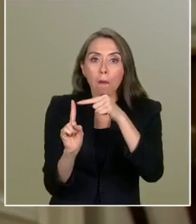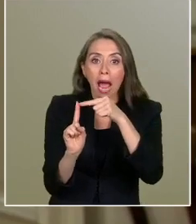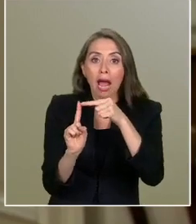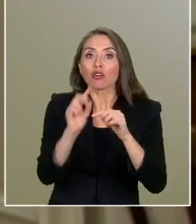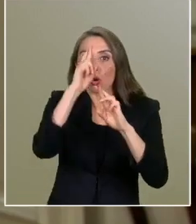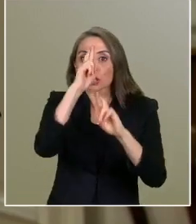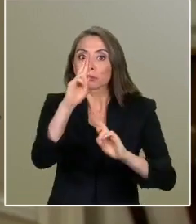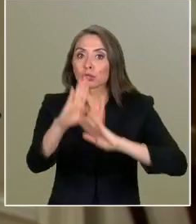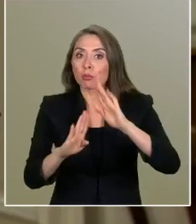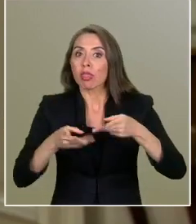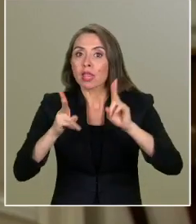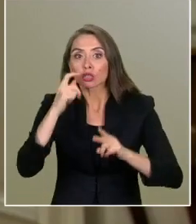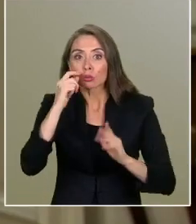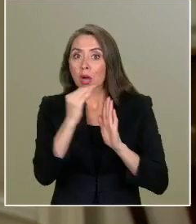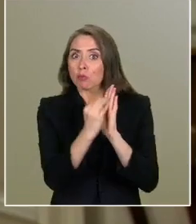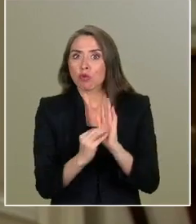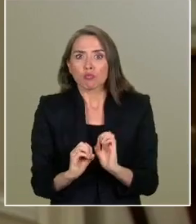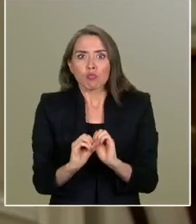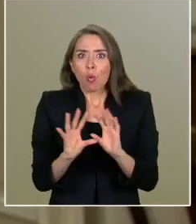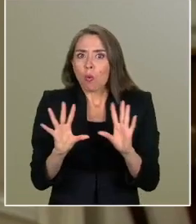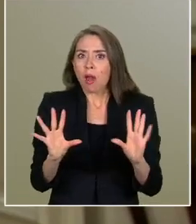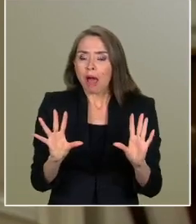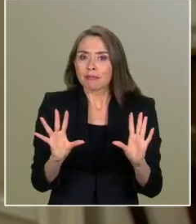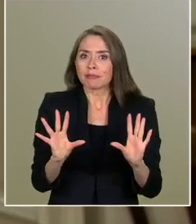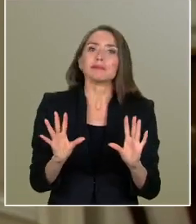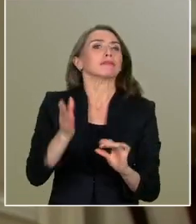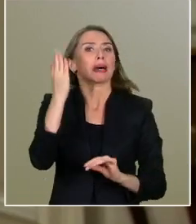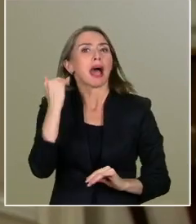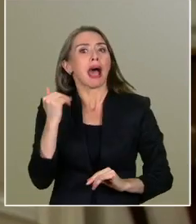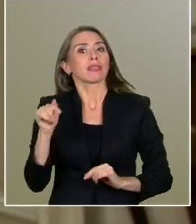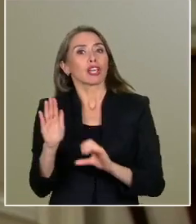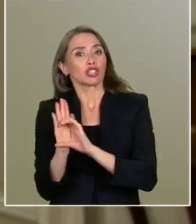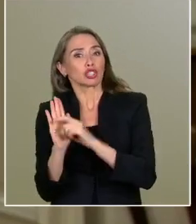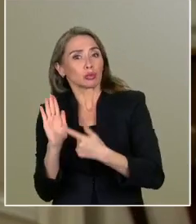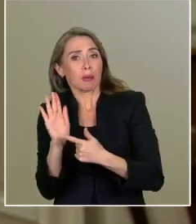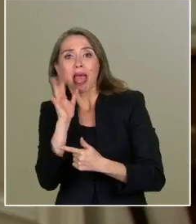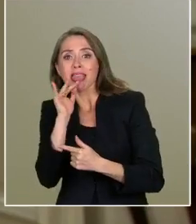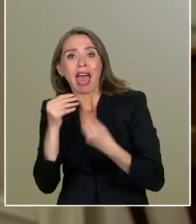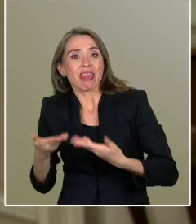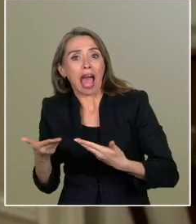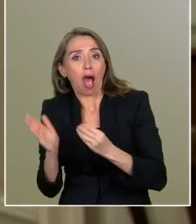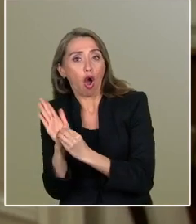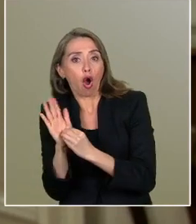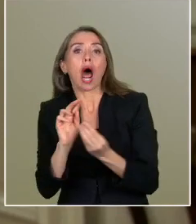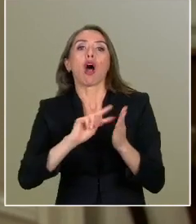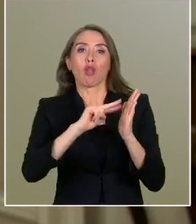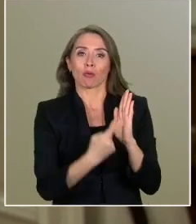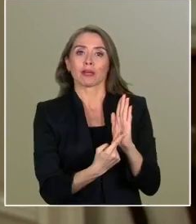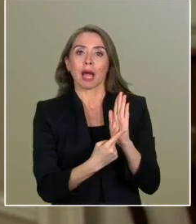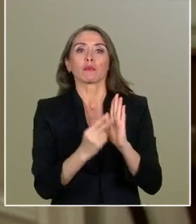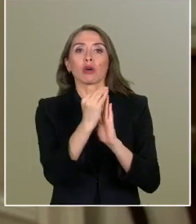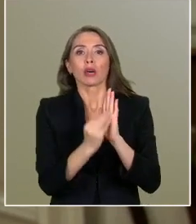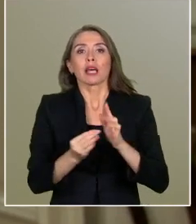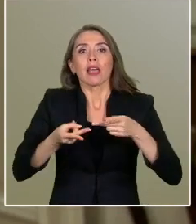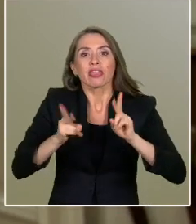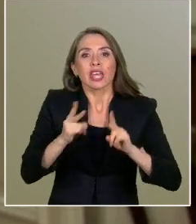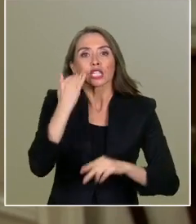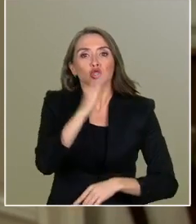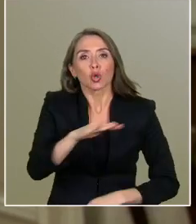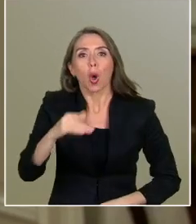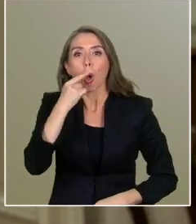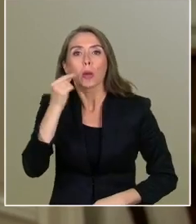de los derechos humanos así de claro corrigiendo una tremenda omisión del texto actual establece los derechos de los niños las niñas